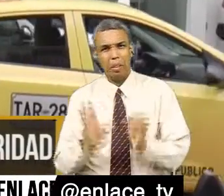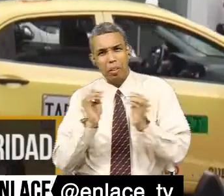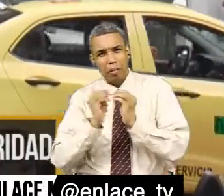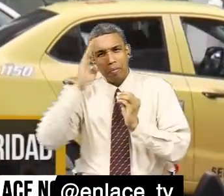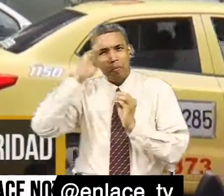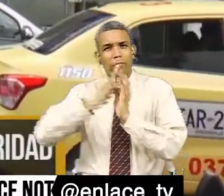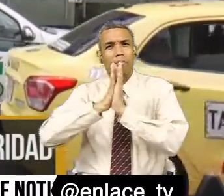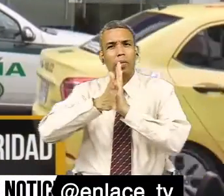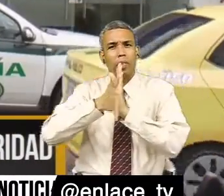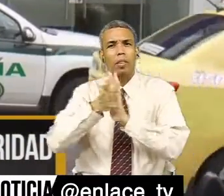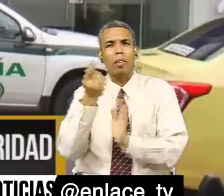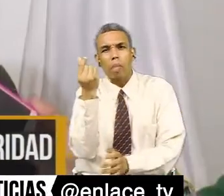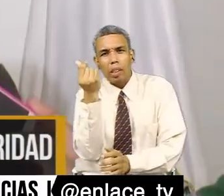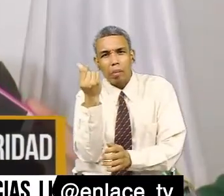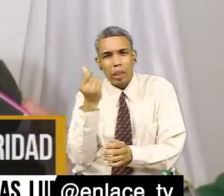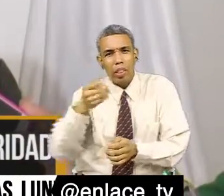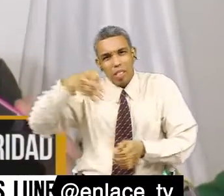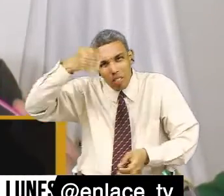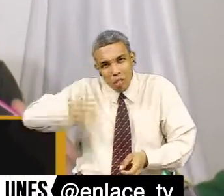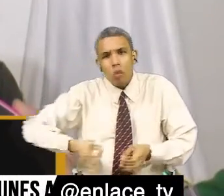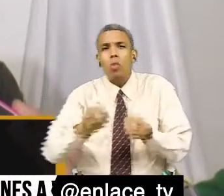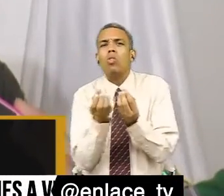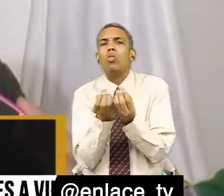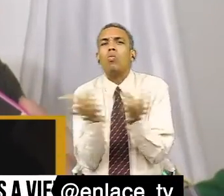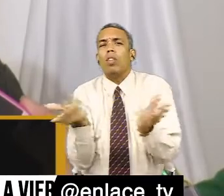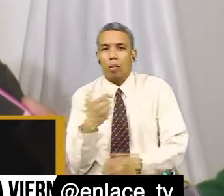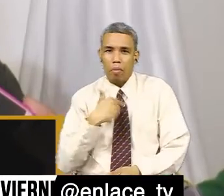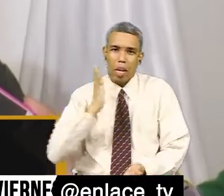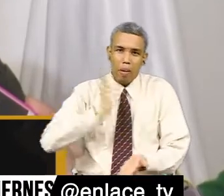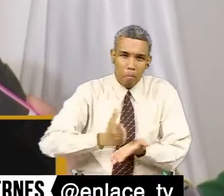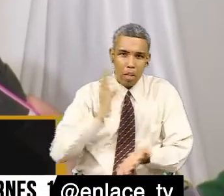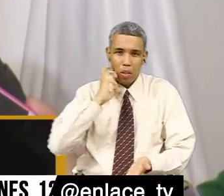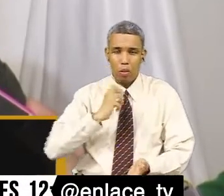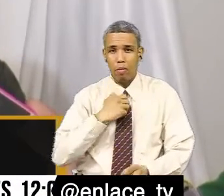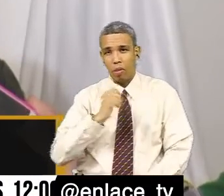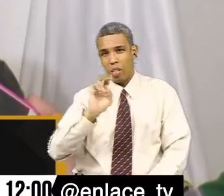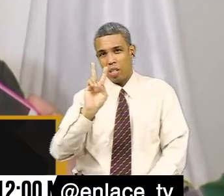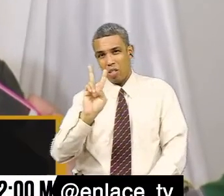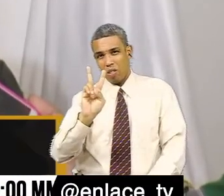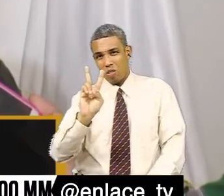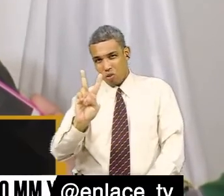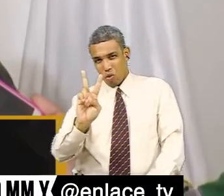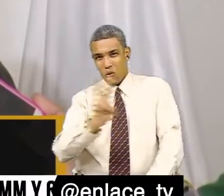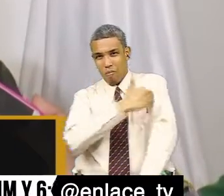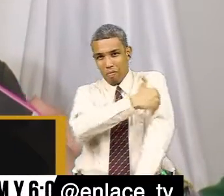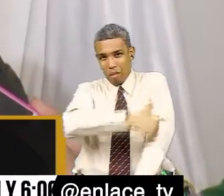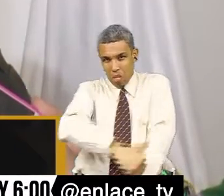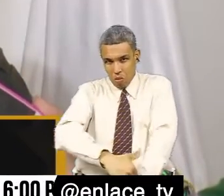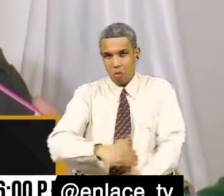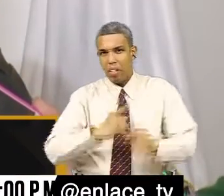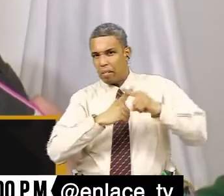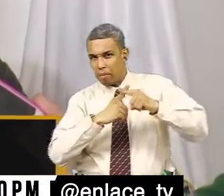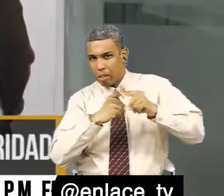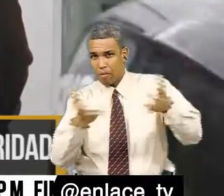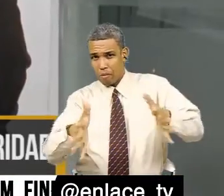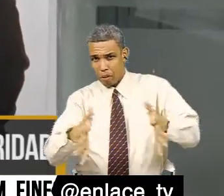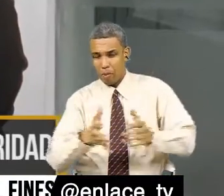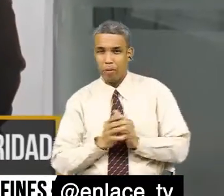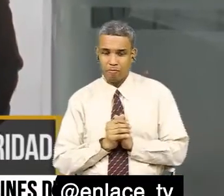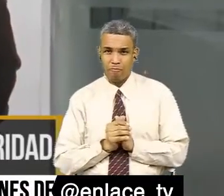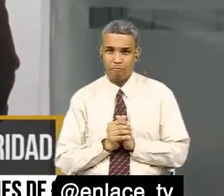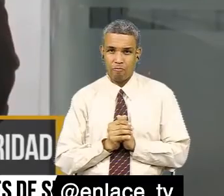fue la cifra hurtada. Bueno, tenemos un hurto aproximadamente de 2.5 millones. En cuanto a eso también se presenta una